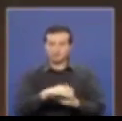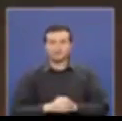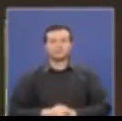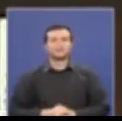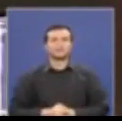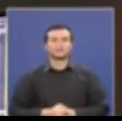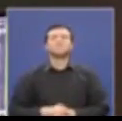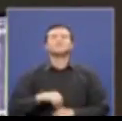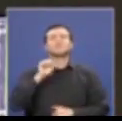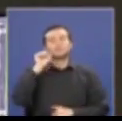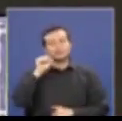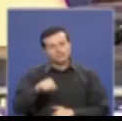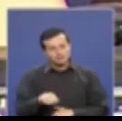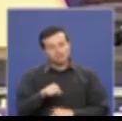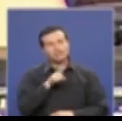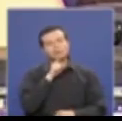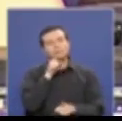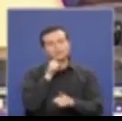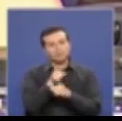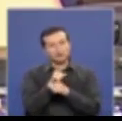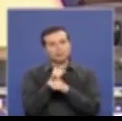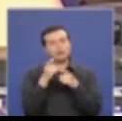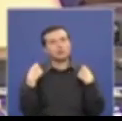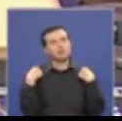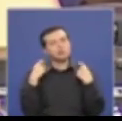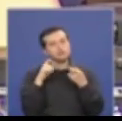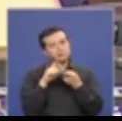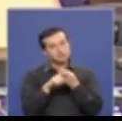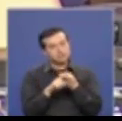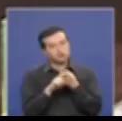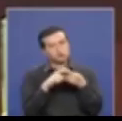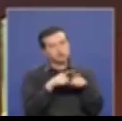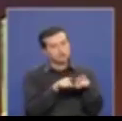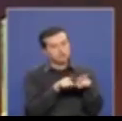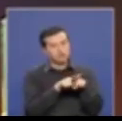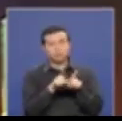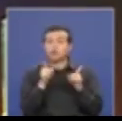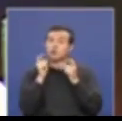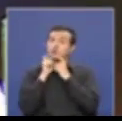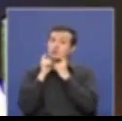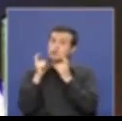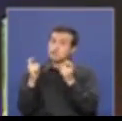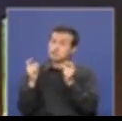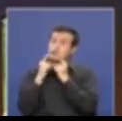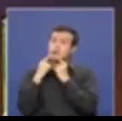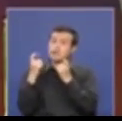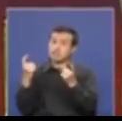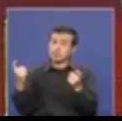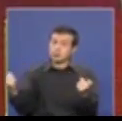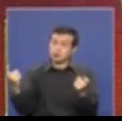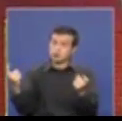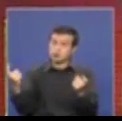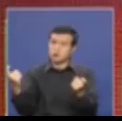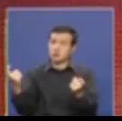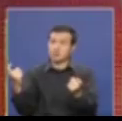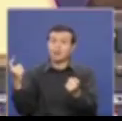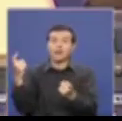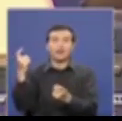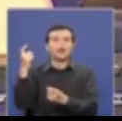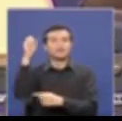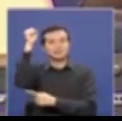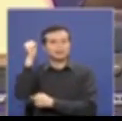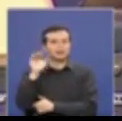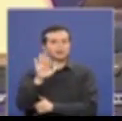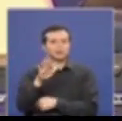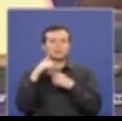Mash? Fonéticamente sí, como decía en el castellano. Pero hay palabras que no hay en el quichua de la sierra. Obviamente. Ashka Pagarachu.